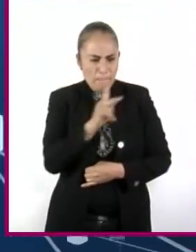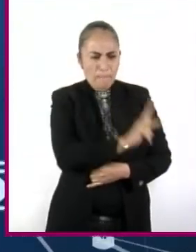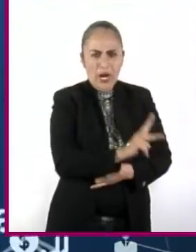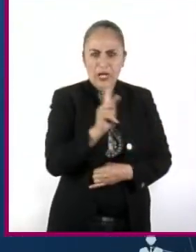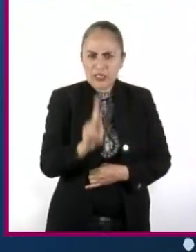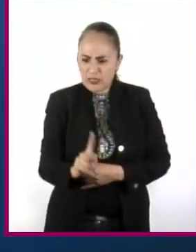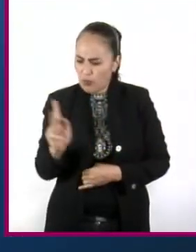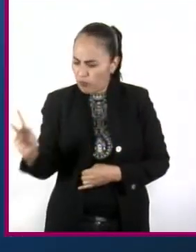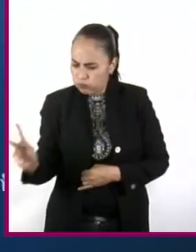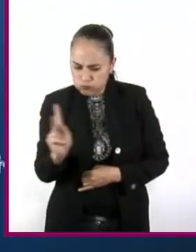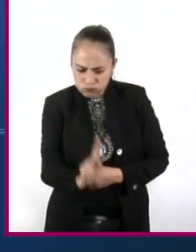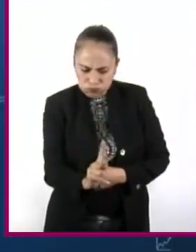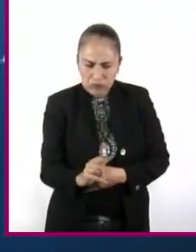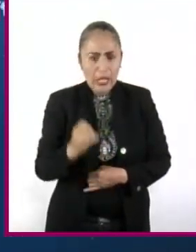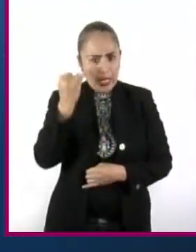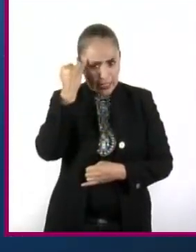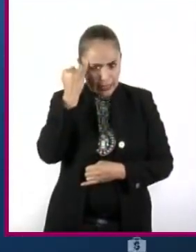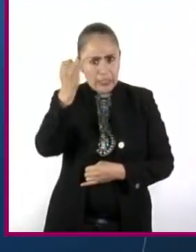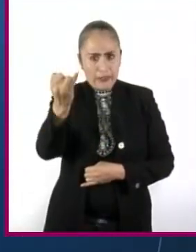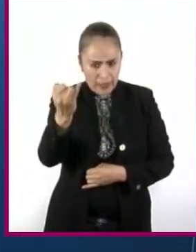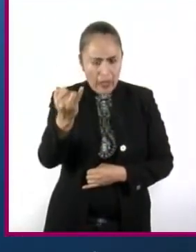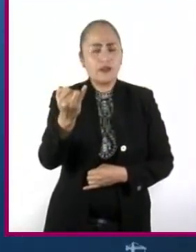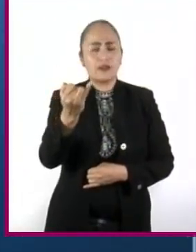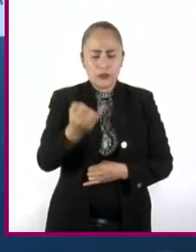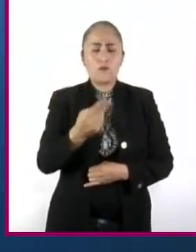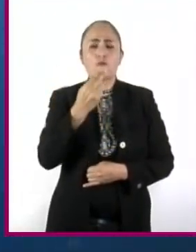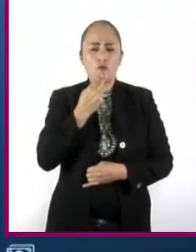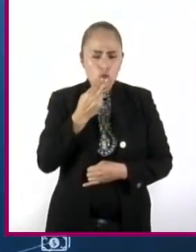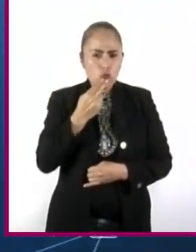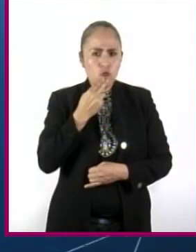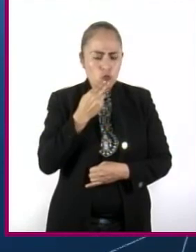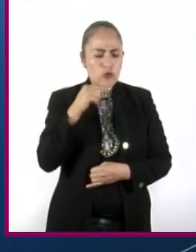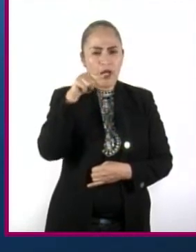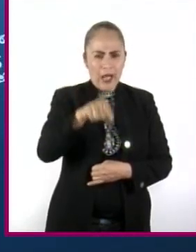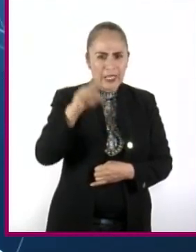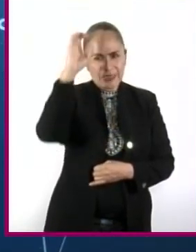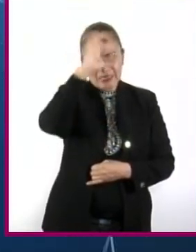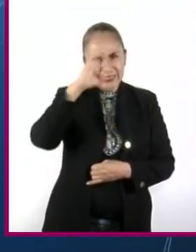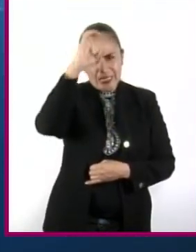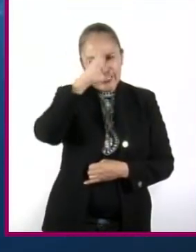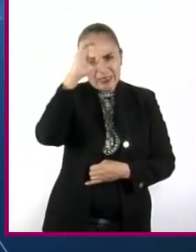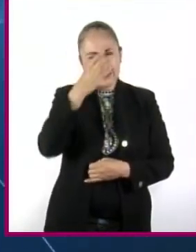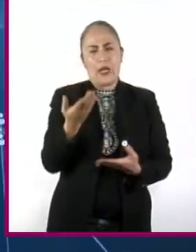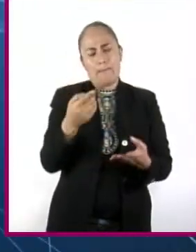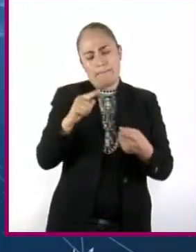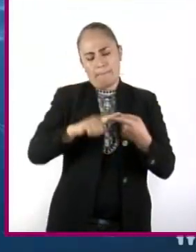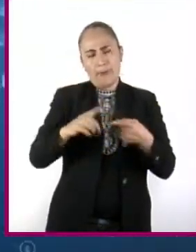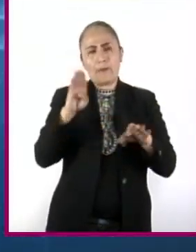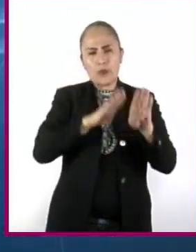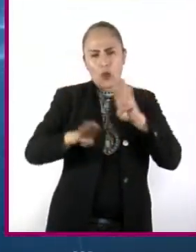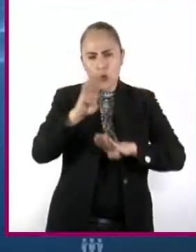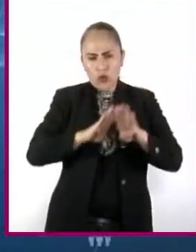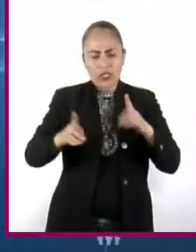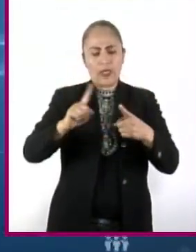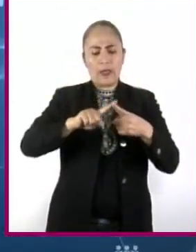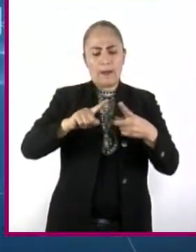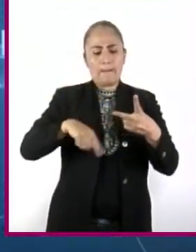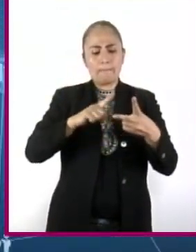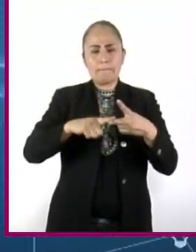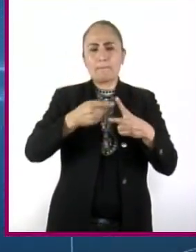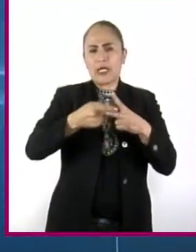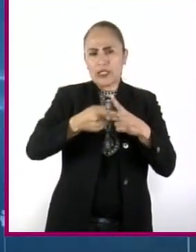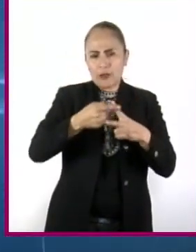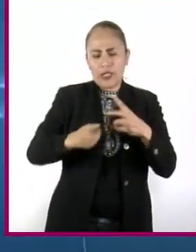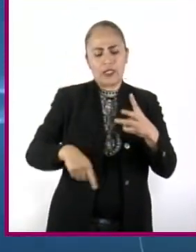sistemas, esta teoría ha sido aplicada en distintos campos de la ciencia como la biología, las matemáticas, la